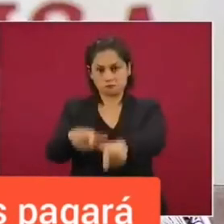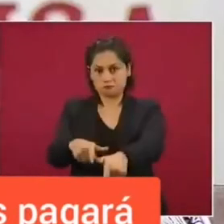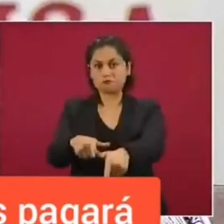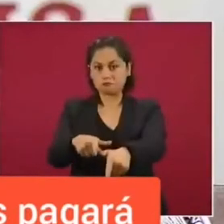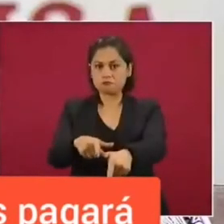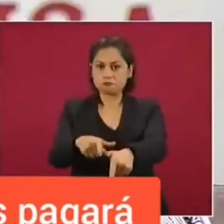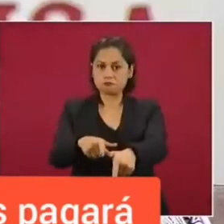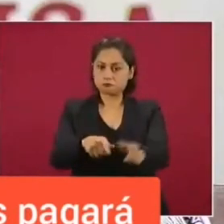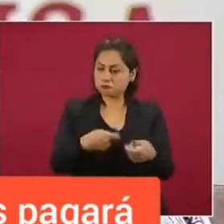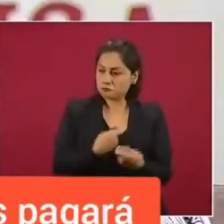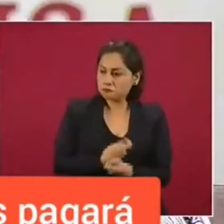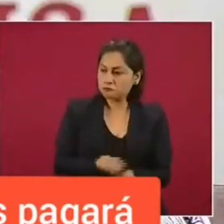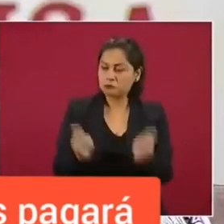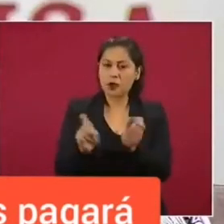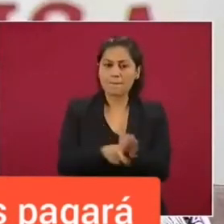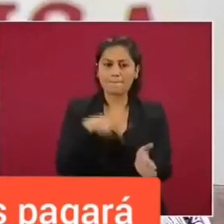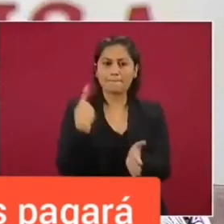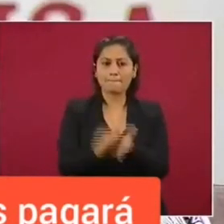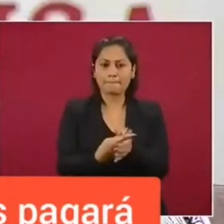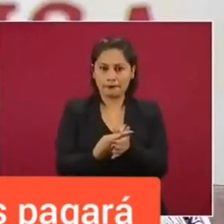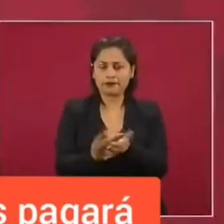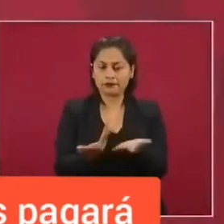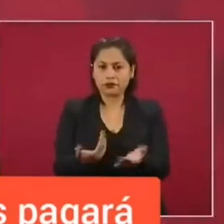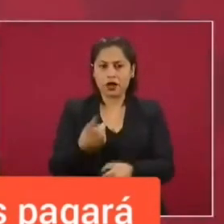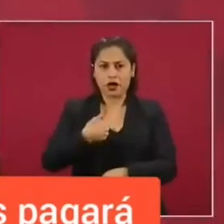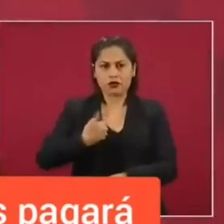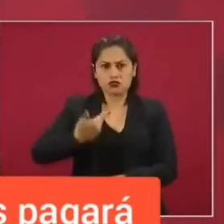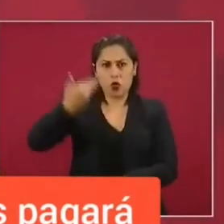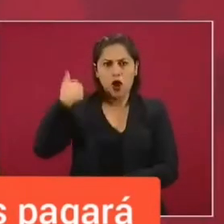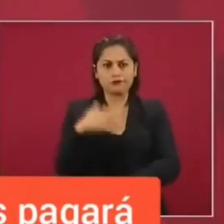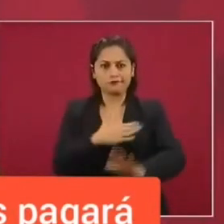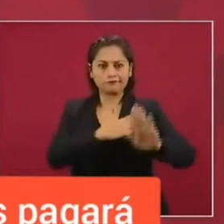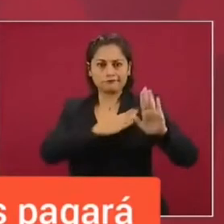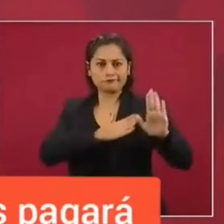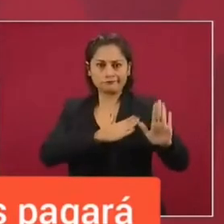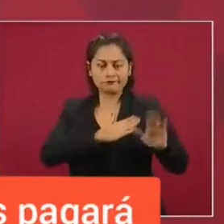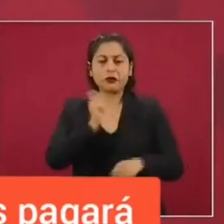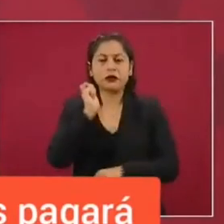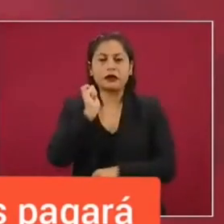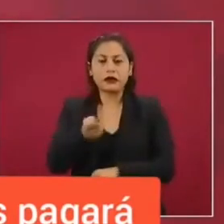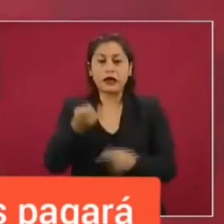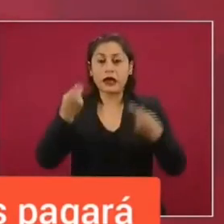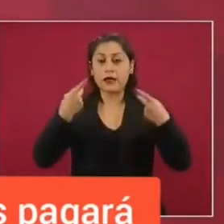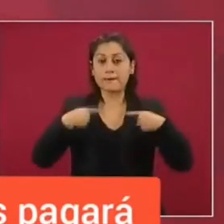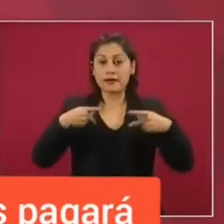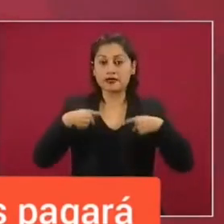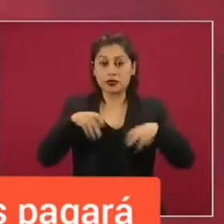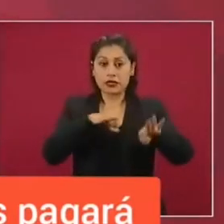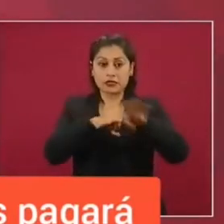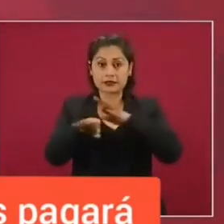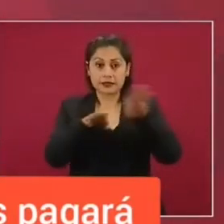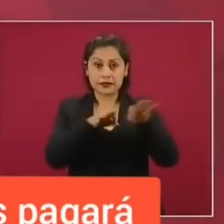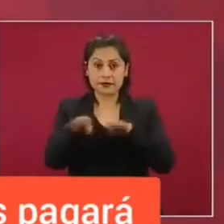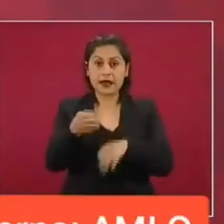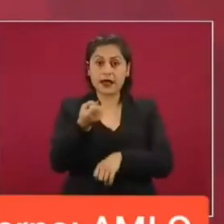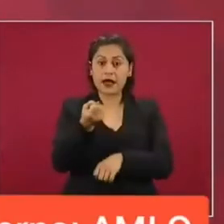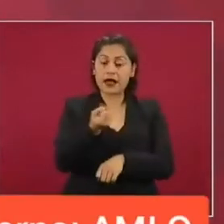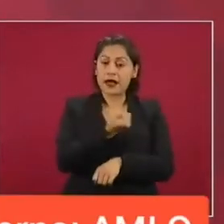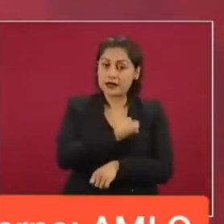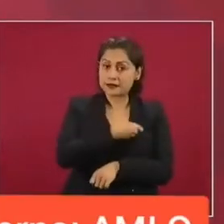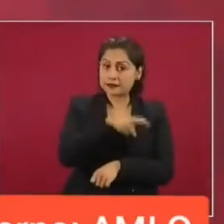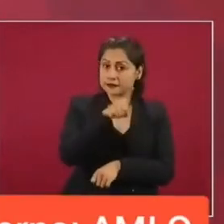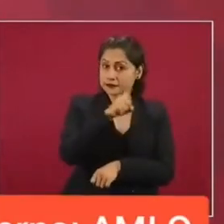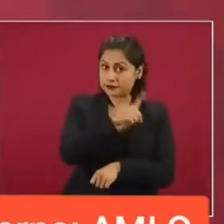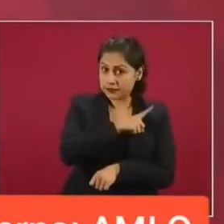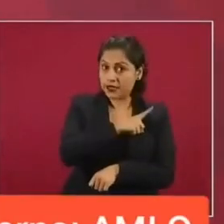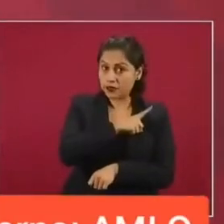Haciéndolo. Tengo el compromiso de basificar a los trabajadores de la salud que están